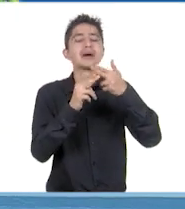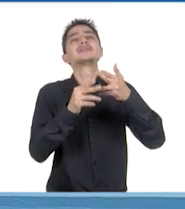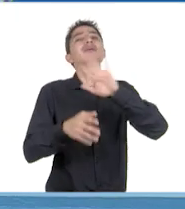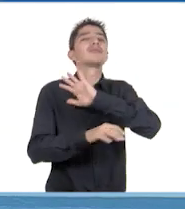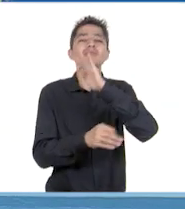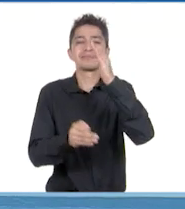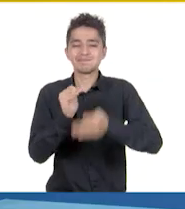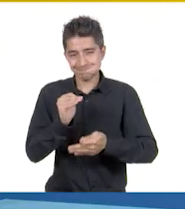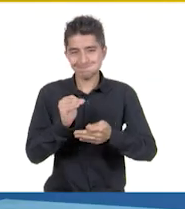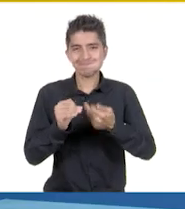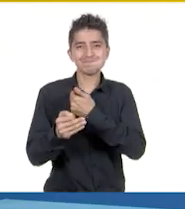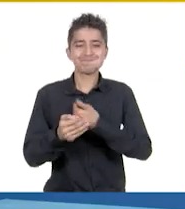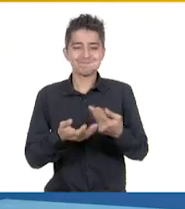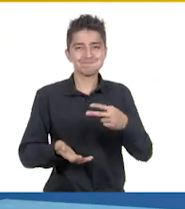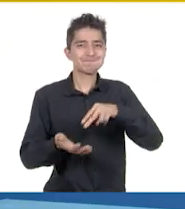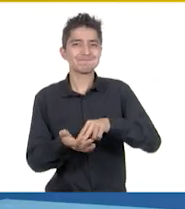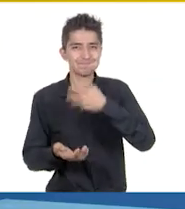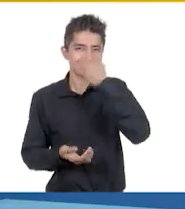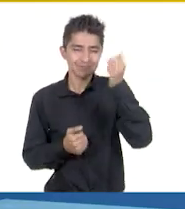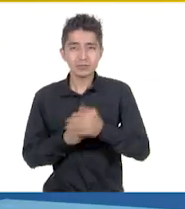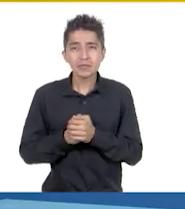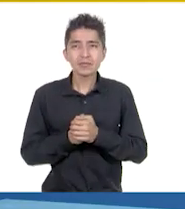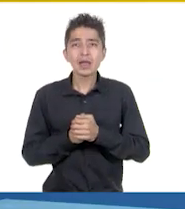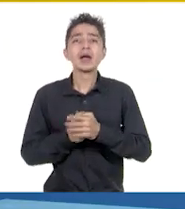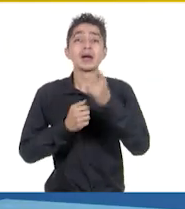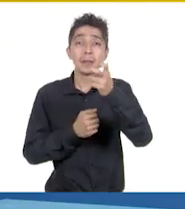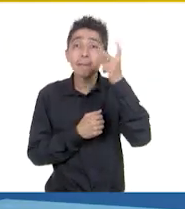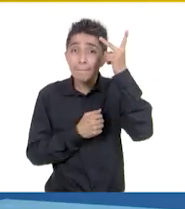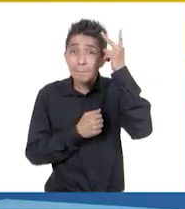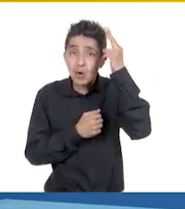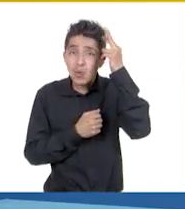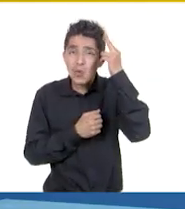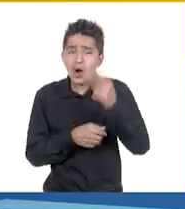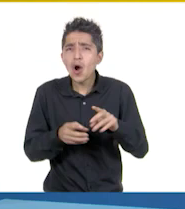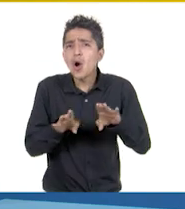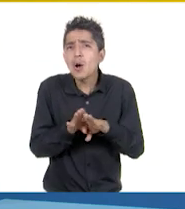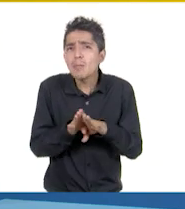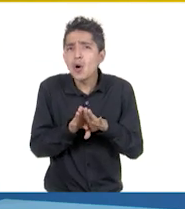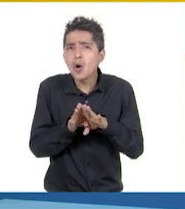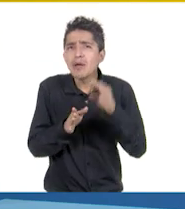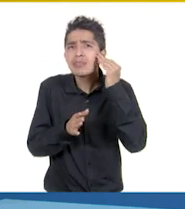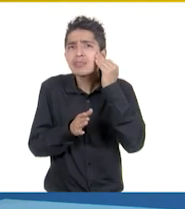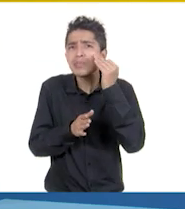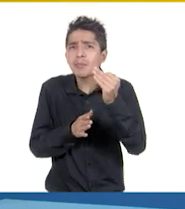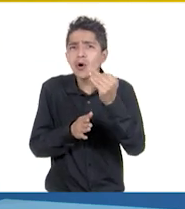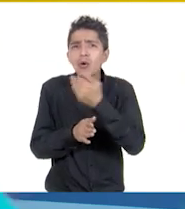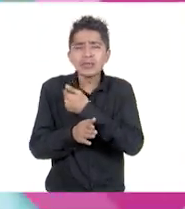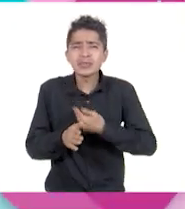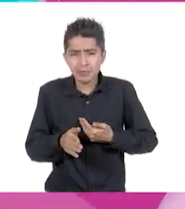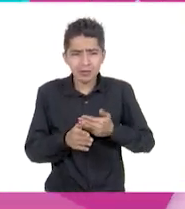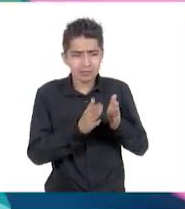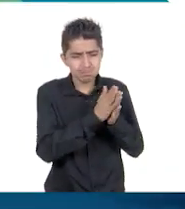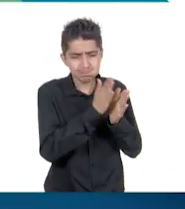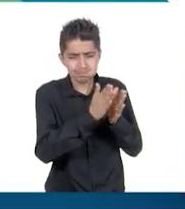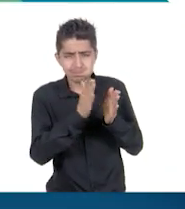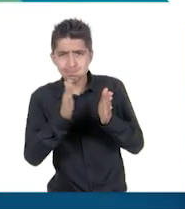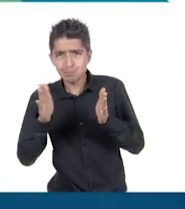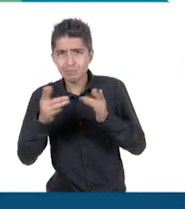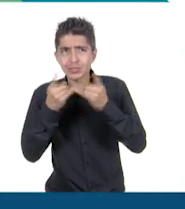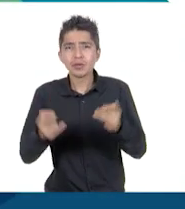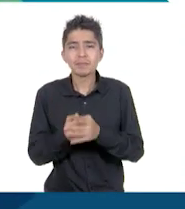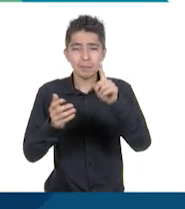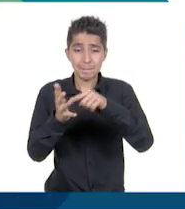Oh, sí que lo fue. Temporalmente, el porfiriato se divide de acuerdo con los siguientes periodos presidenciales. Primero,